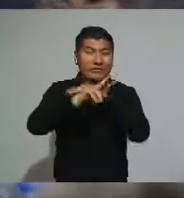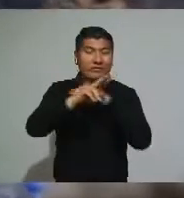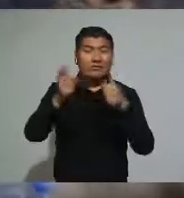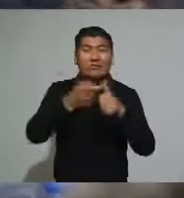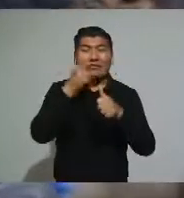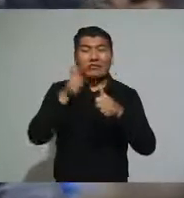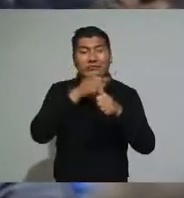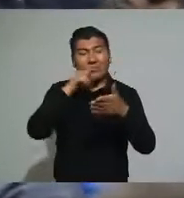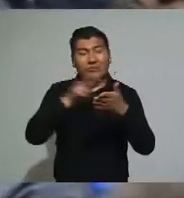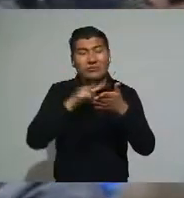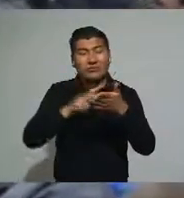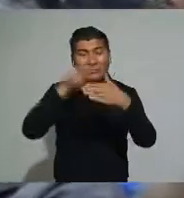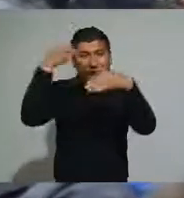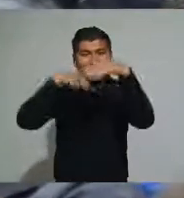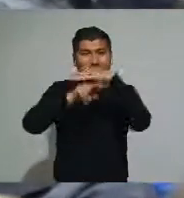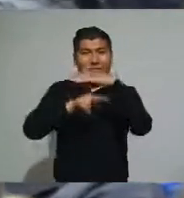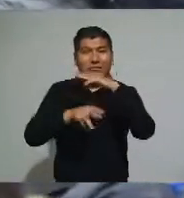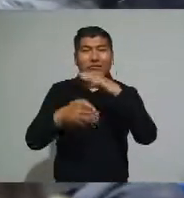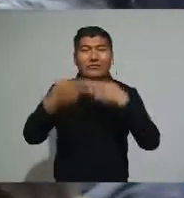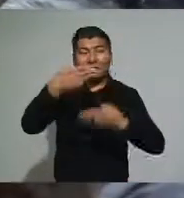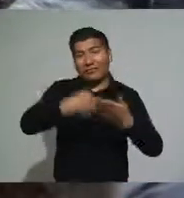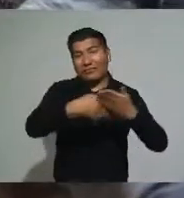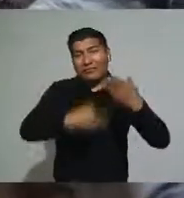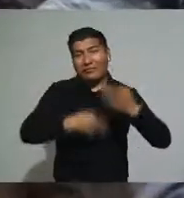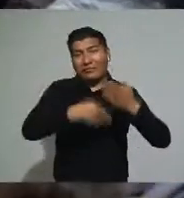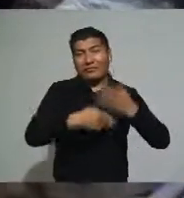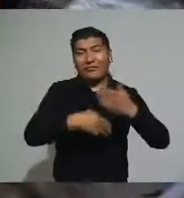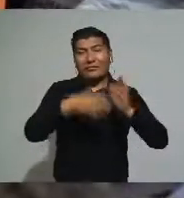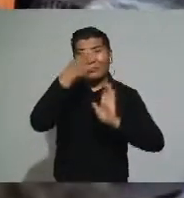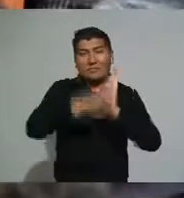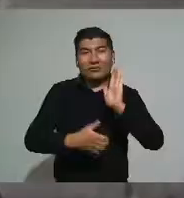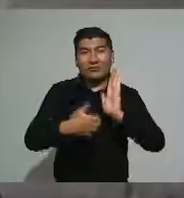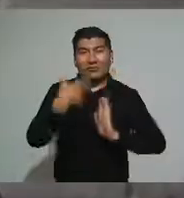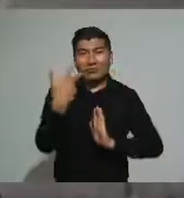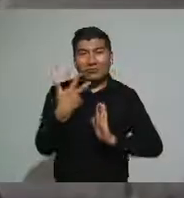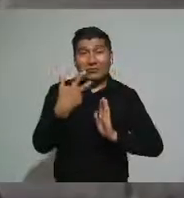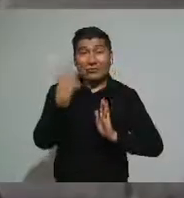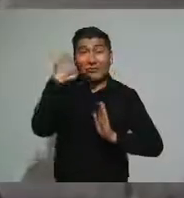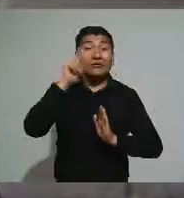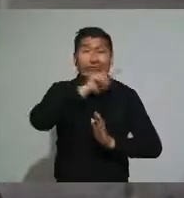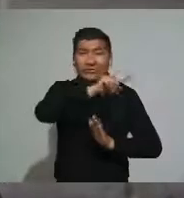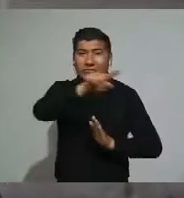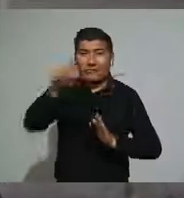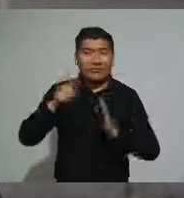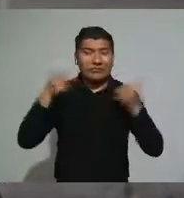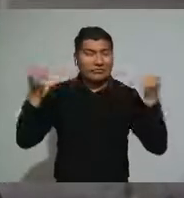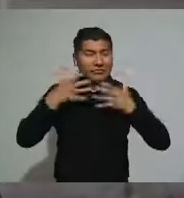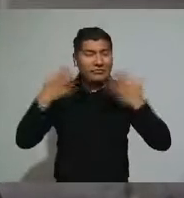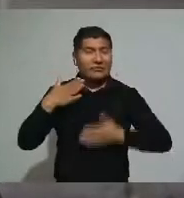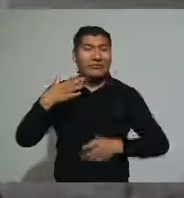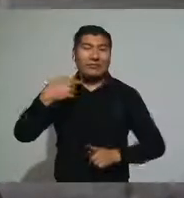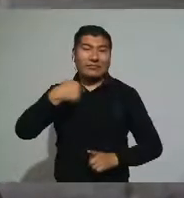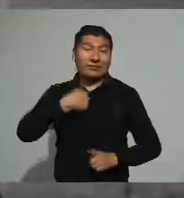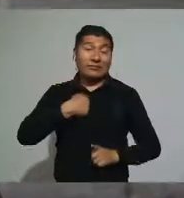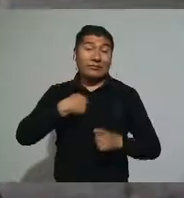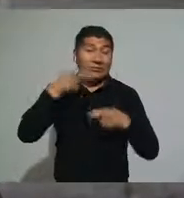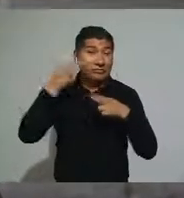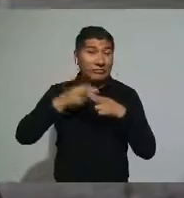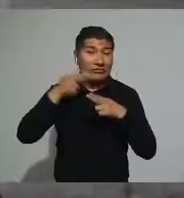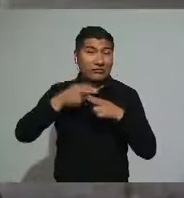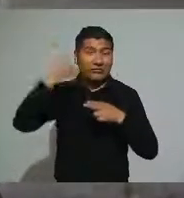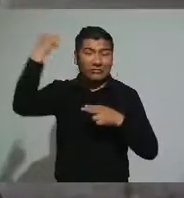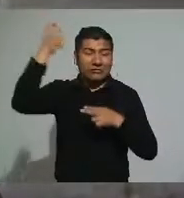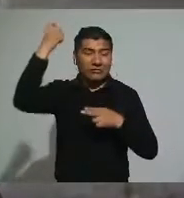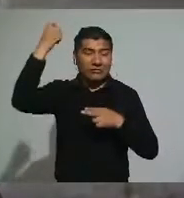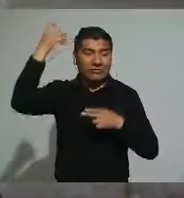primera lectura del profeta Malaquías 3, para que ustedes, los que temen mi nombre, brille